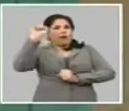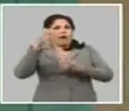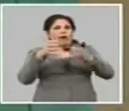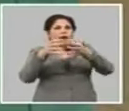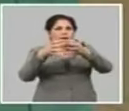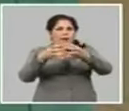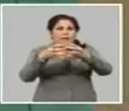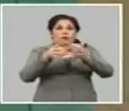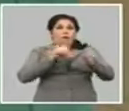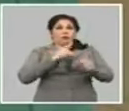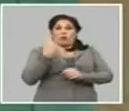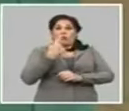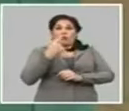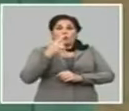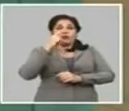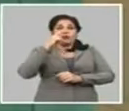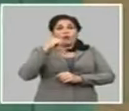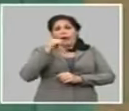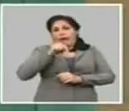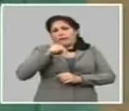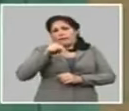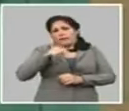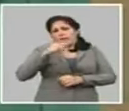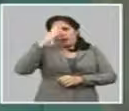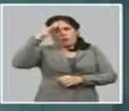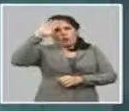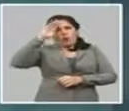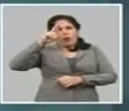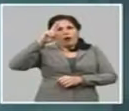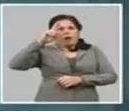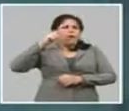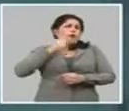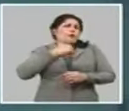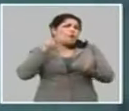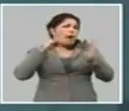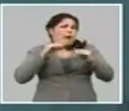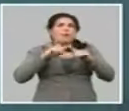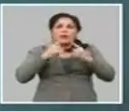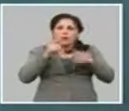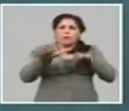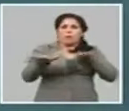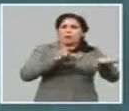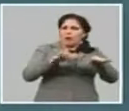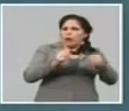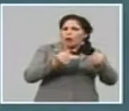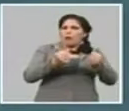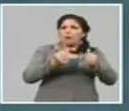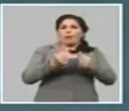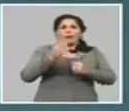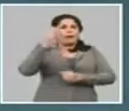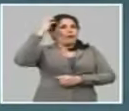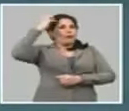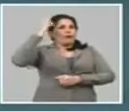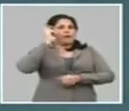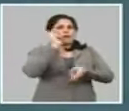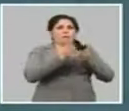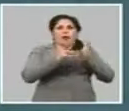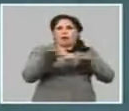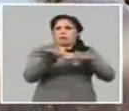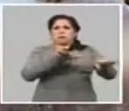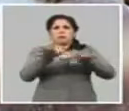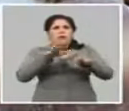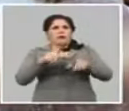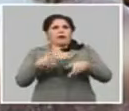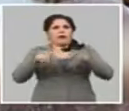nosotros no tenemos ese nivel de instalaciones para y sin embargo con la participación de los organismos que se han podido preparar